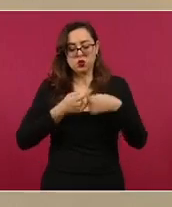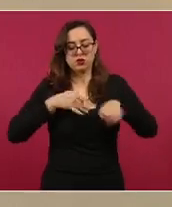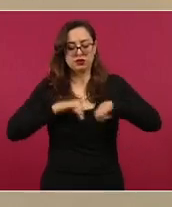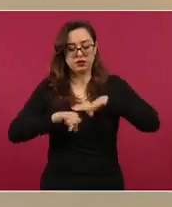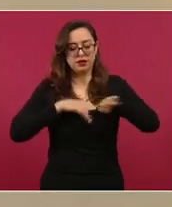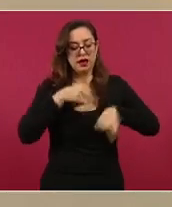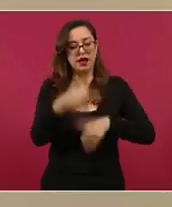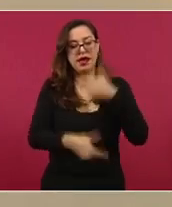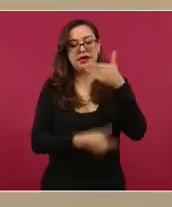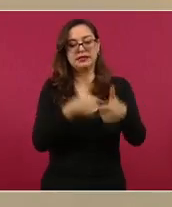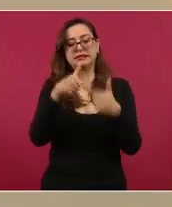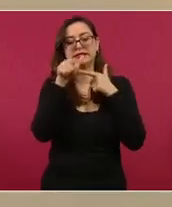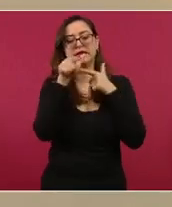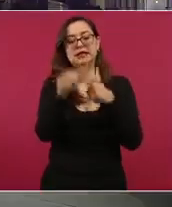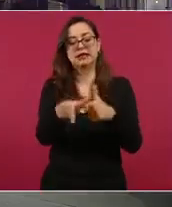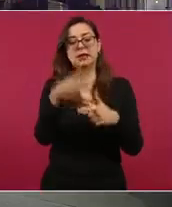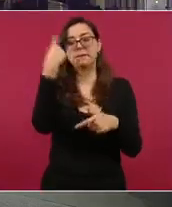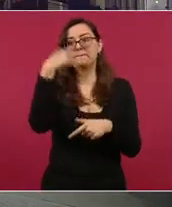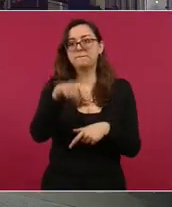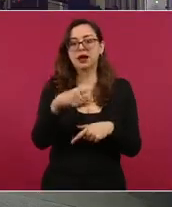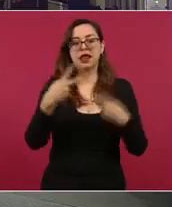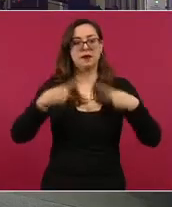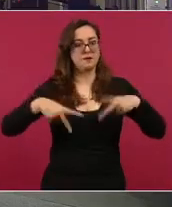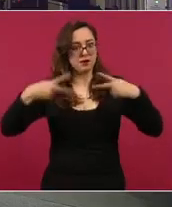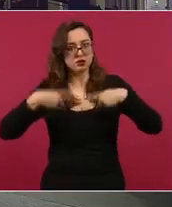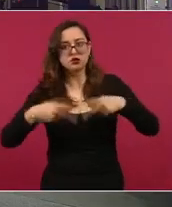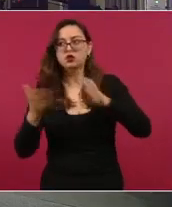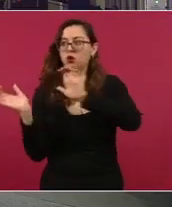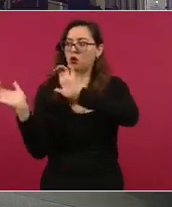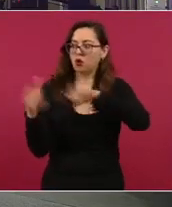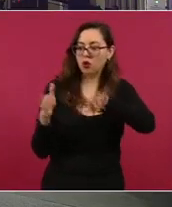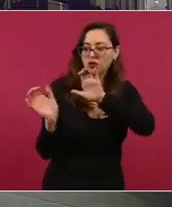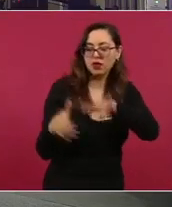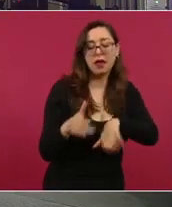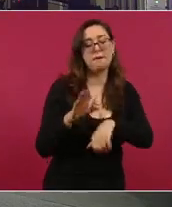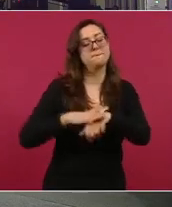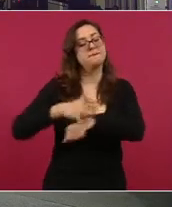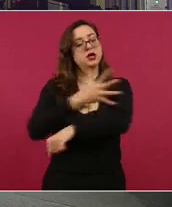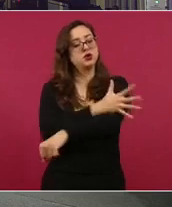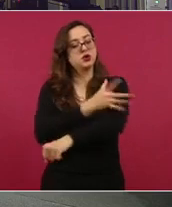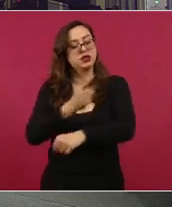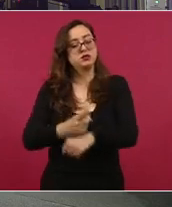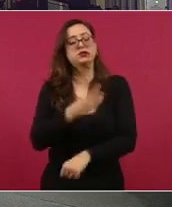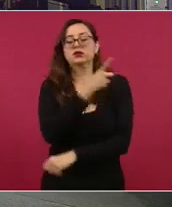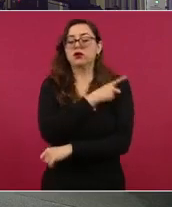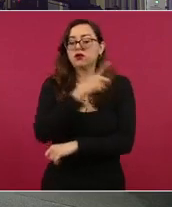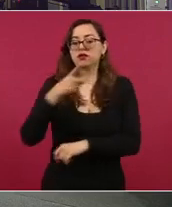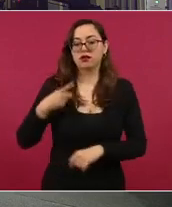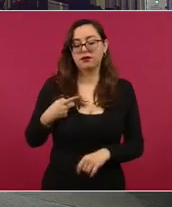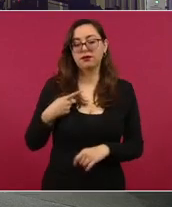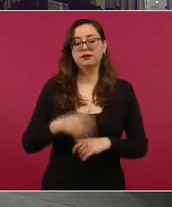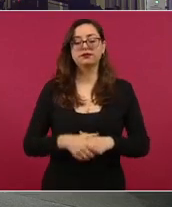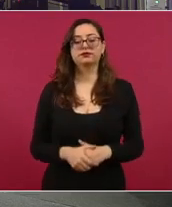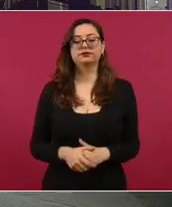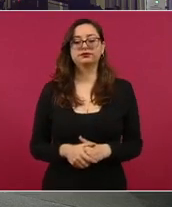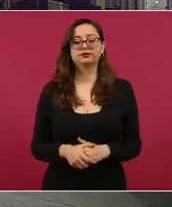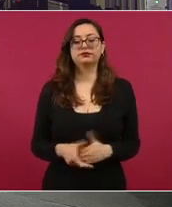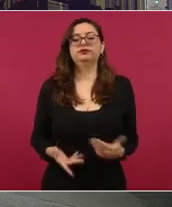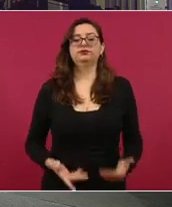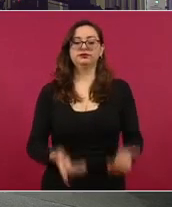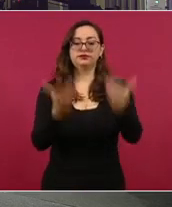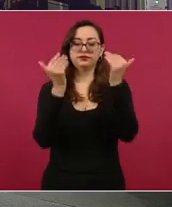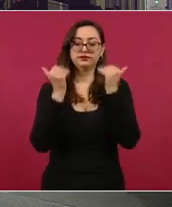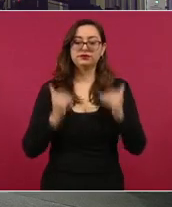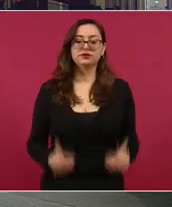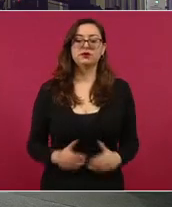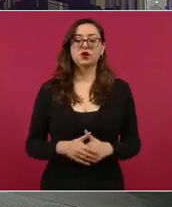contratación de jugadores y técnicos, como se hace desde 2019. Siguiente. En cuanto a medidas